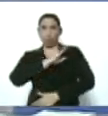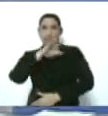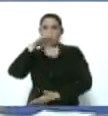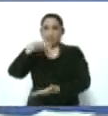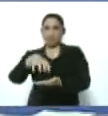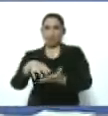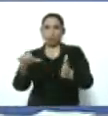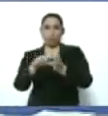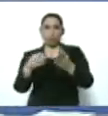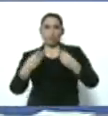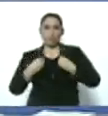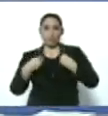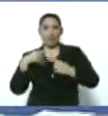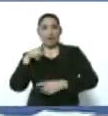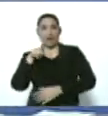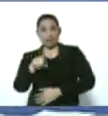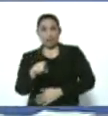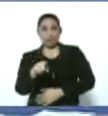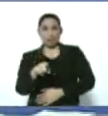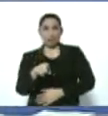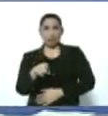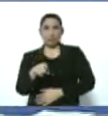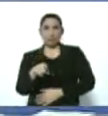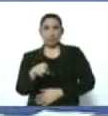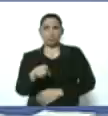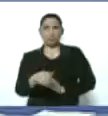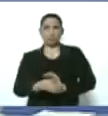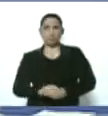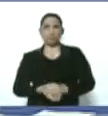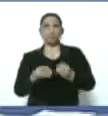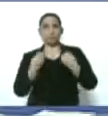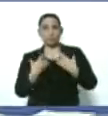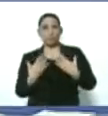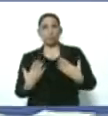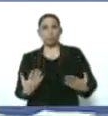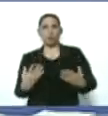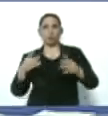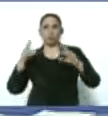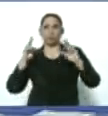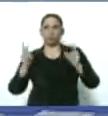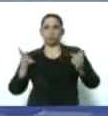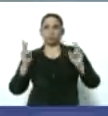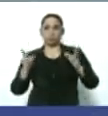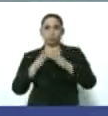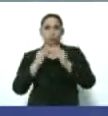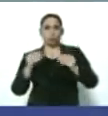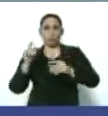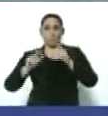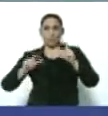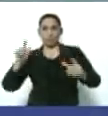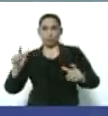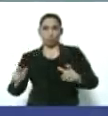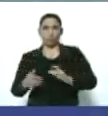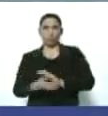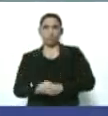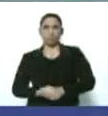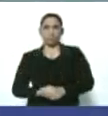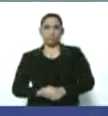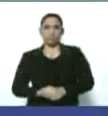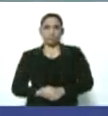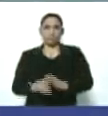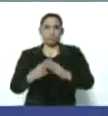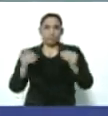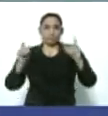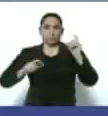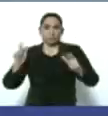residencia. Y allí, en buena parte, hemos conseguido todos estos casos. Todos estos